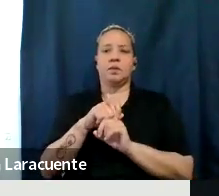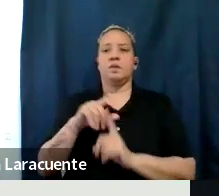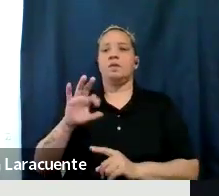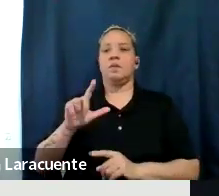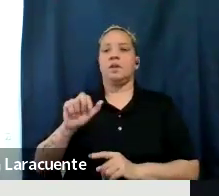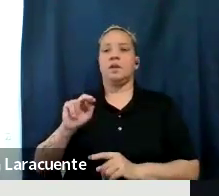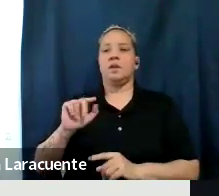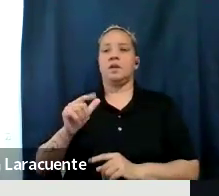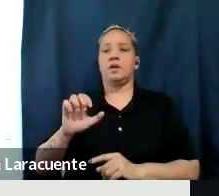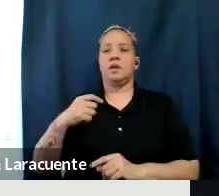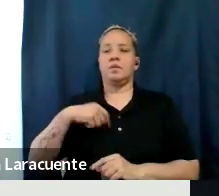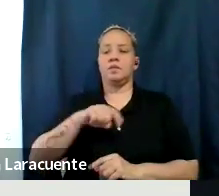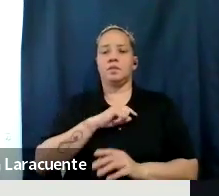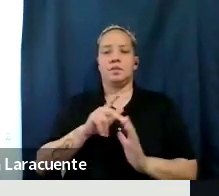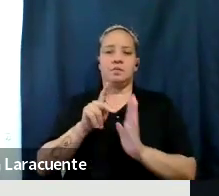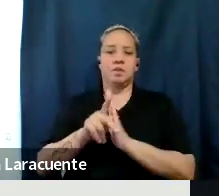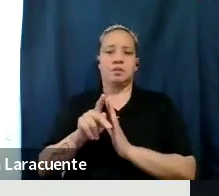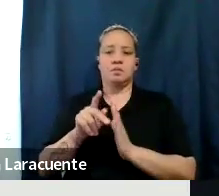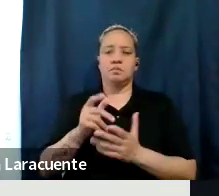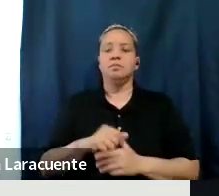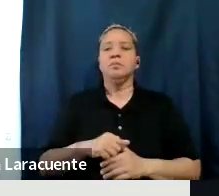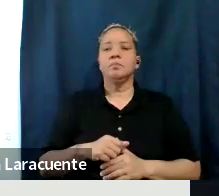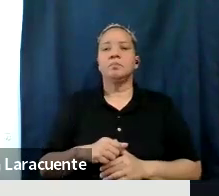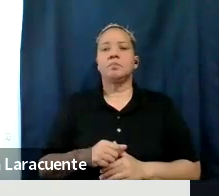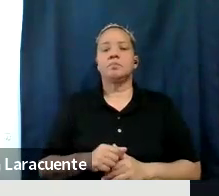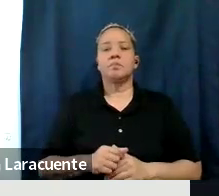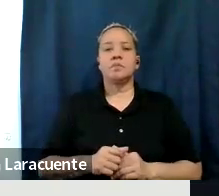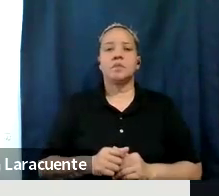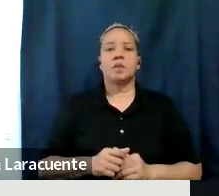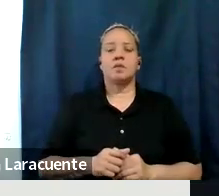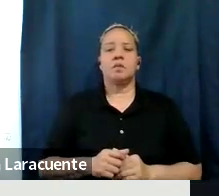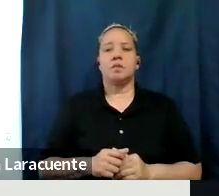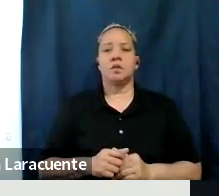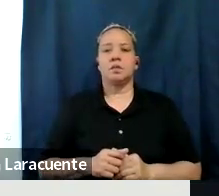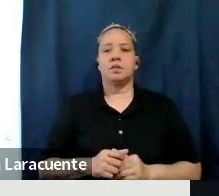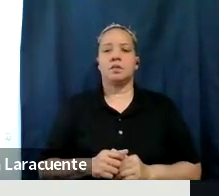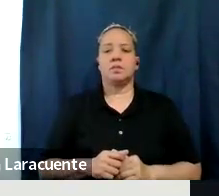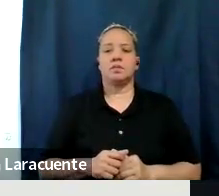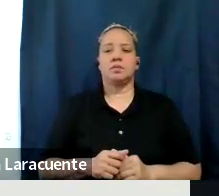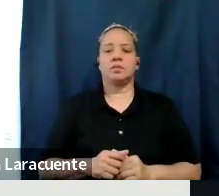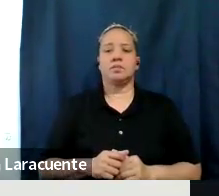y fue asesinado a sangre fría, ¿no? Eh, bueno,